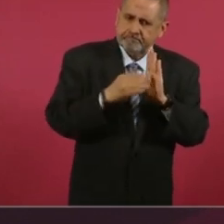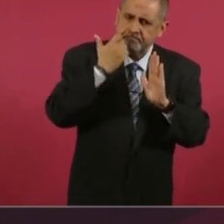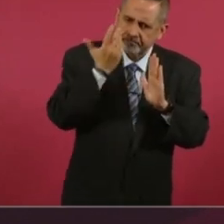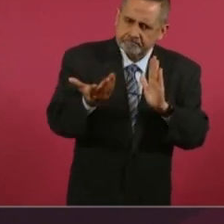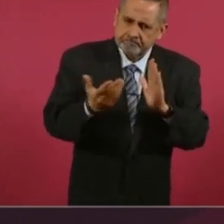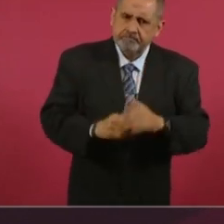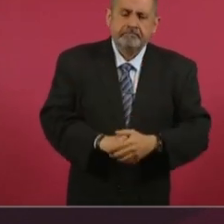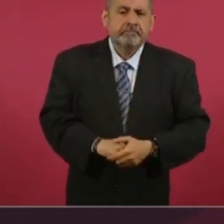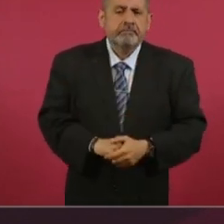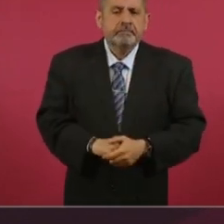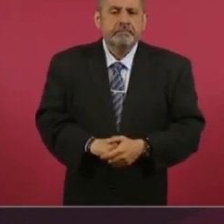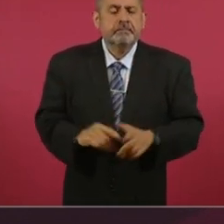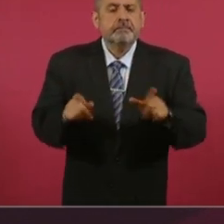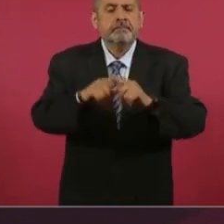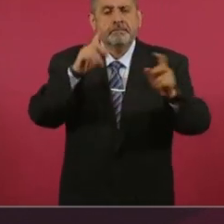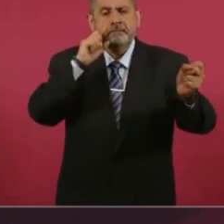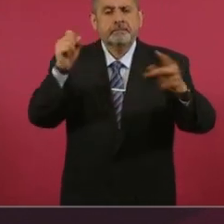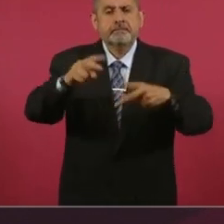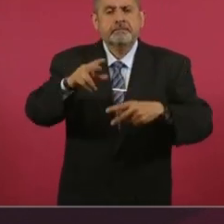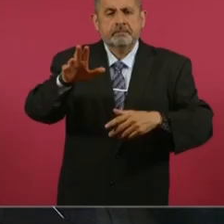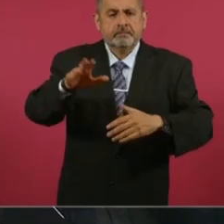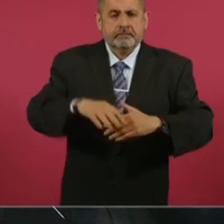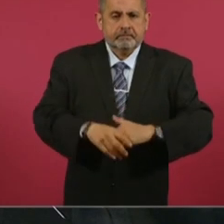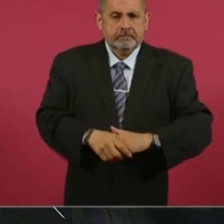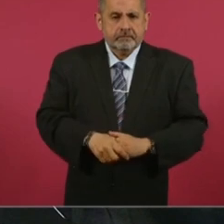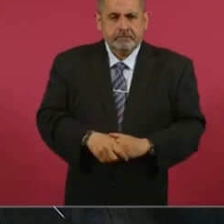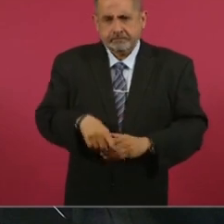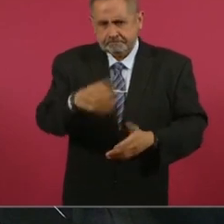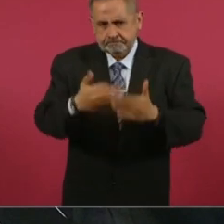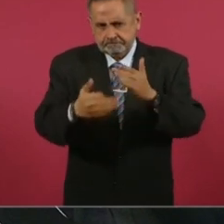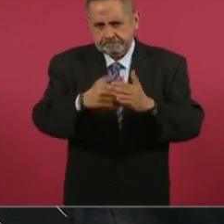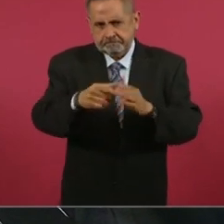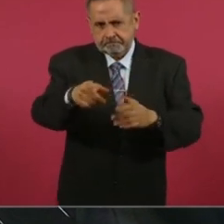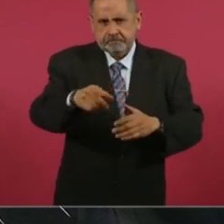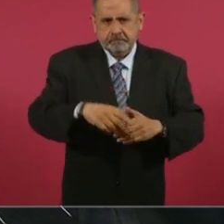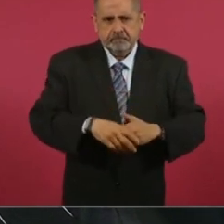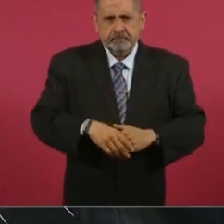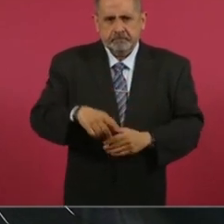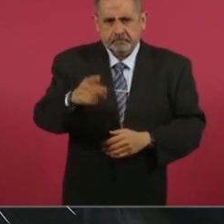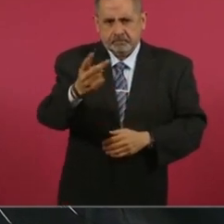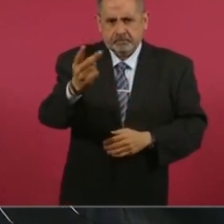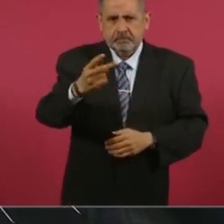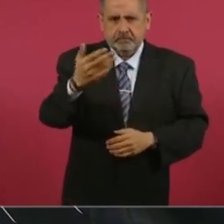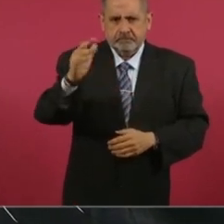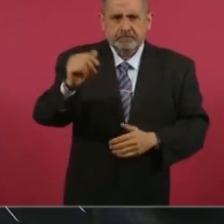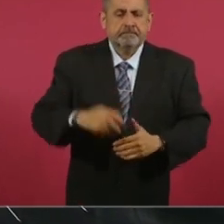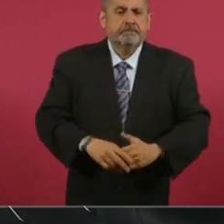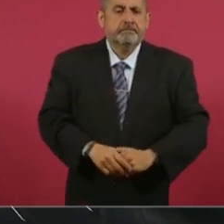Muy bien, nos vemos. Queda pendiente, los dos.